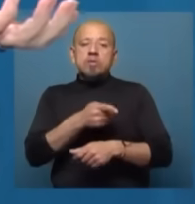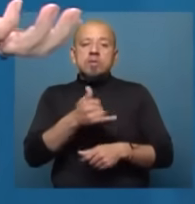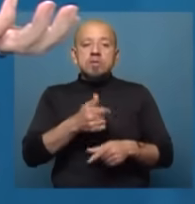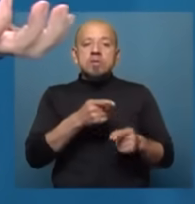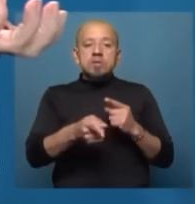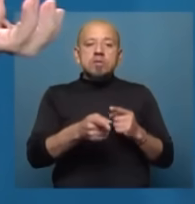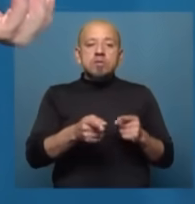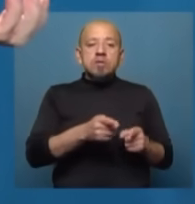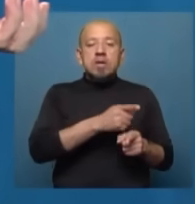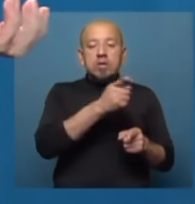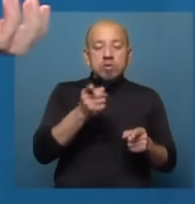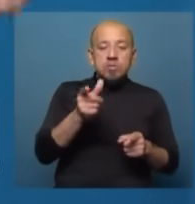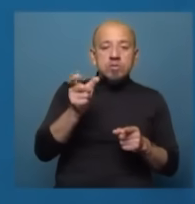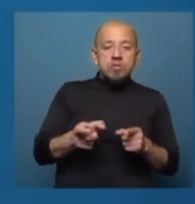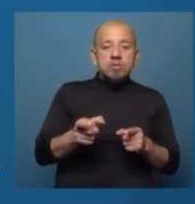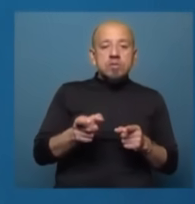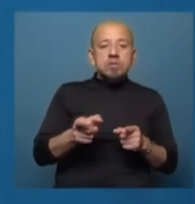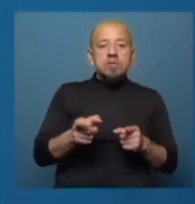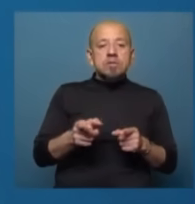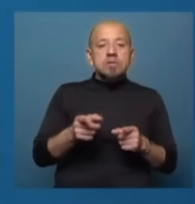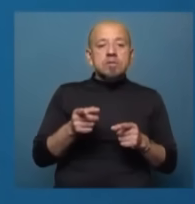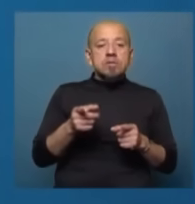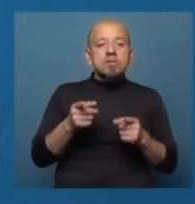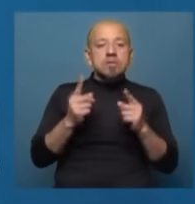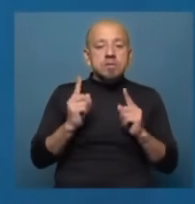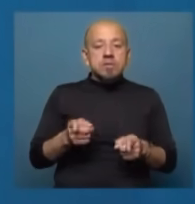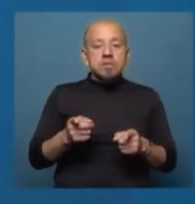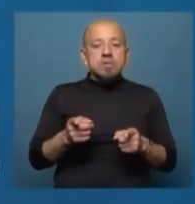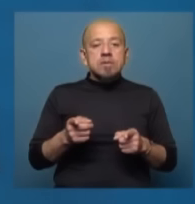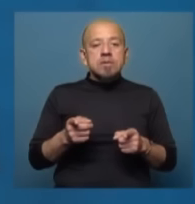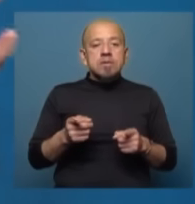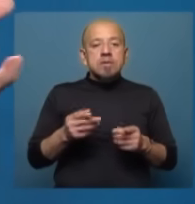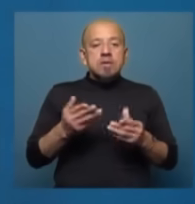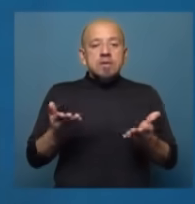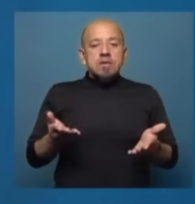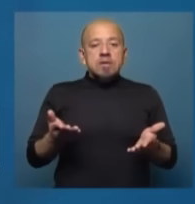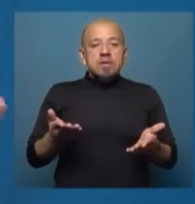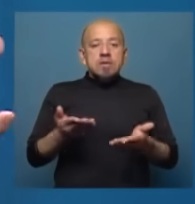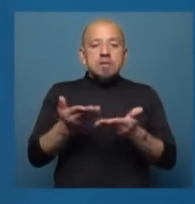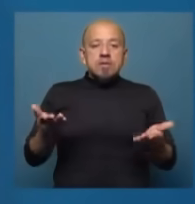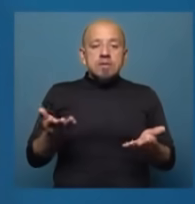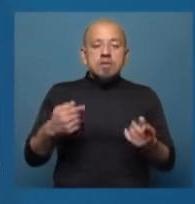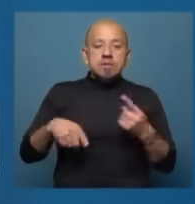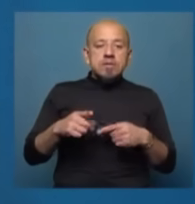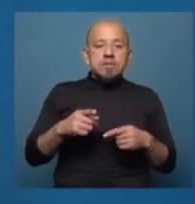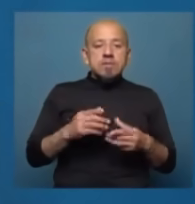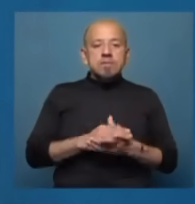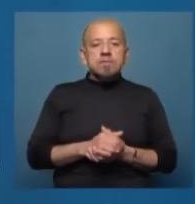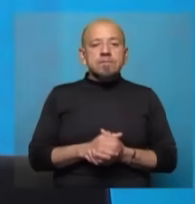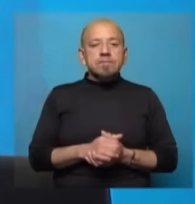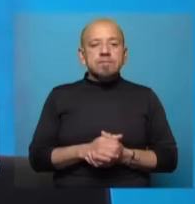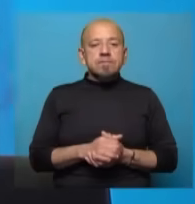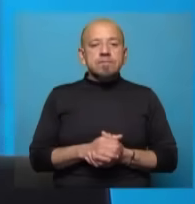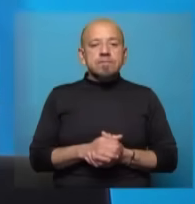al otro sujeto imputado que también se favorece en esa en esa movida digamos